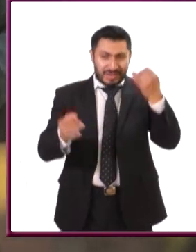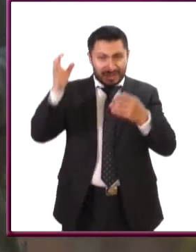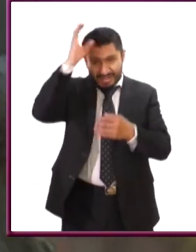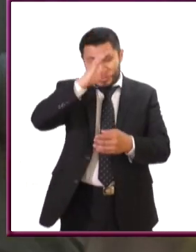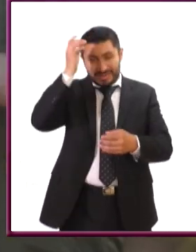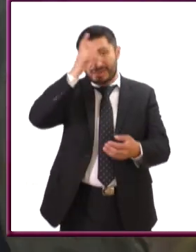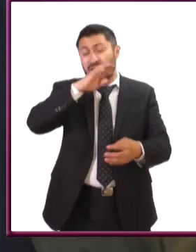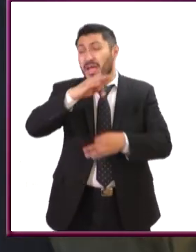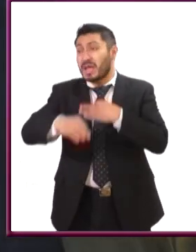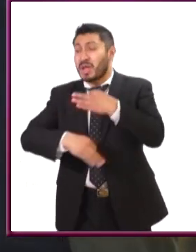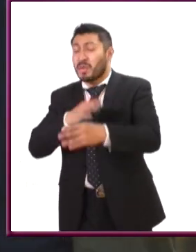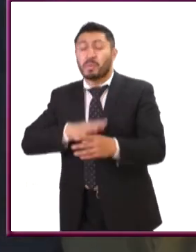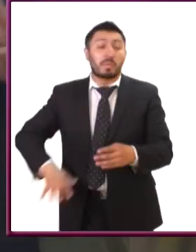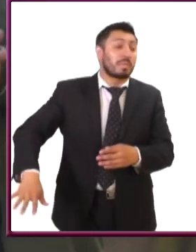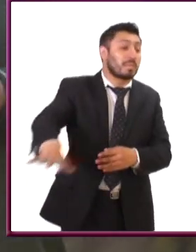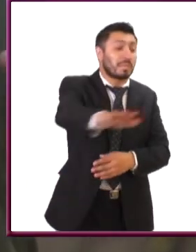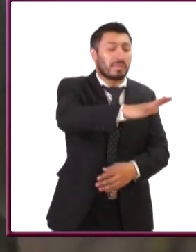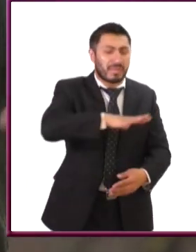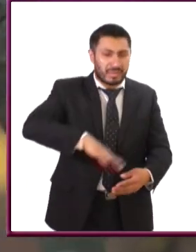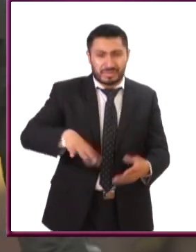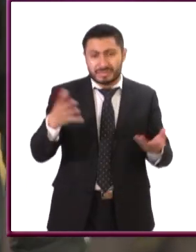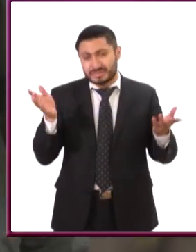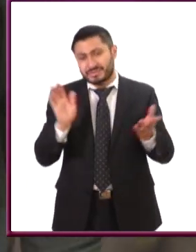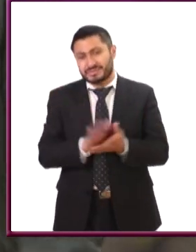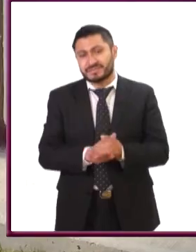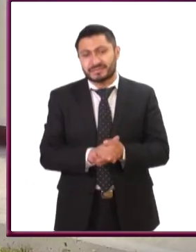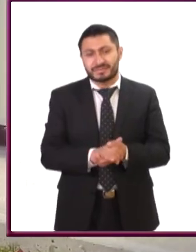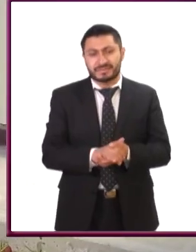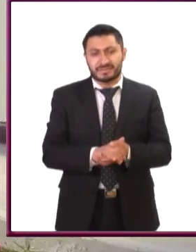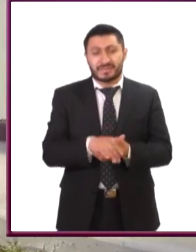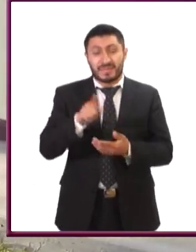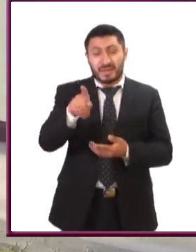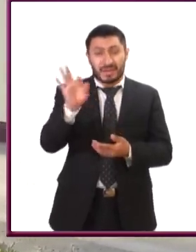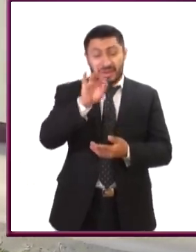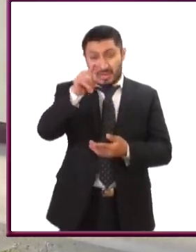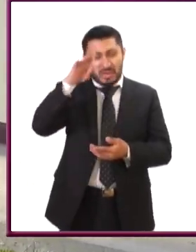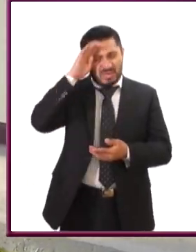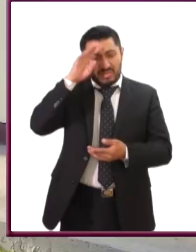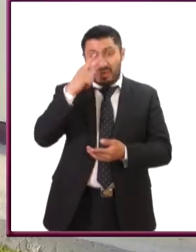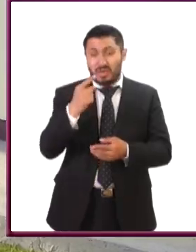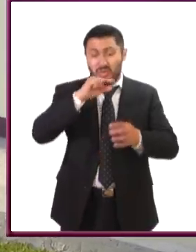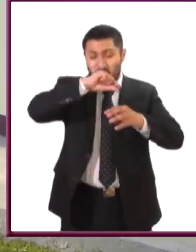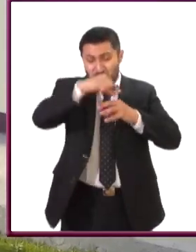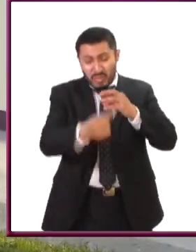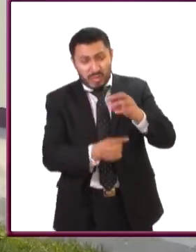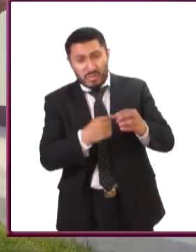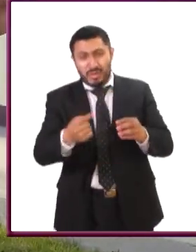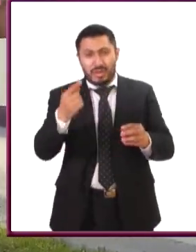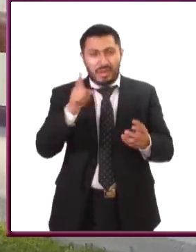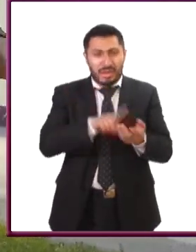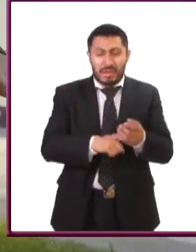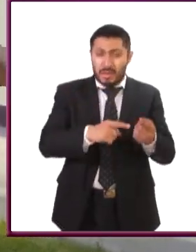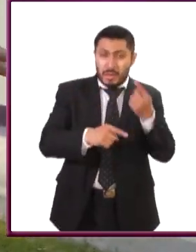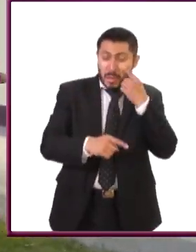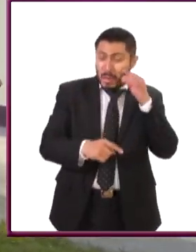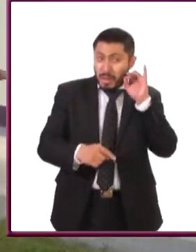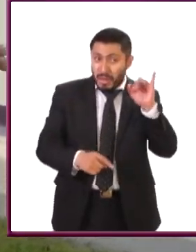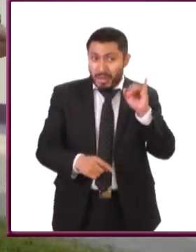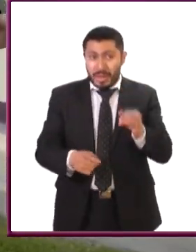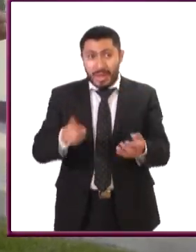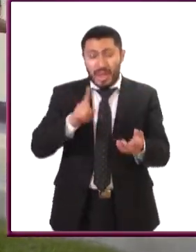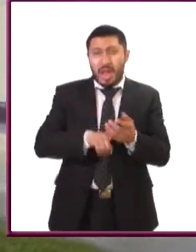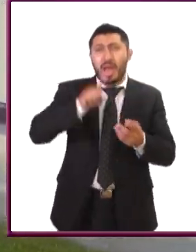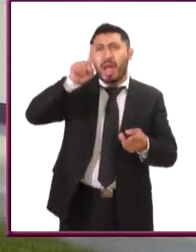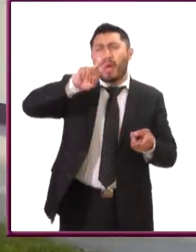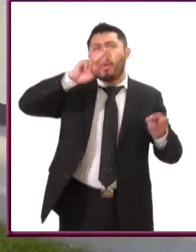Me encanta que las ideas de ciencia estén en todos lados. Lismara, ¿pero has pensado que tal vez un átomo de tu ojo izquierdo